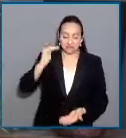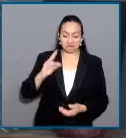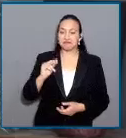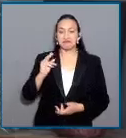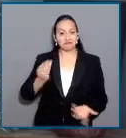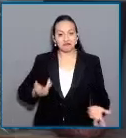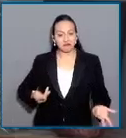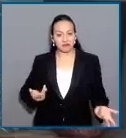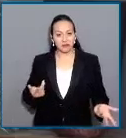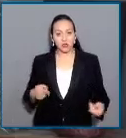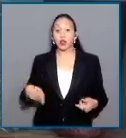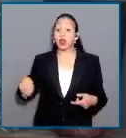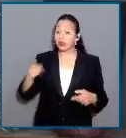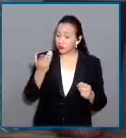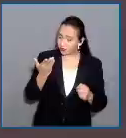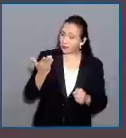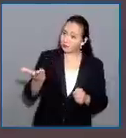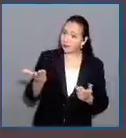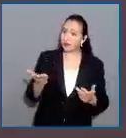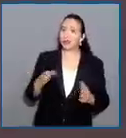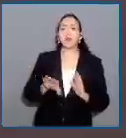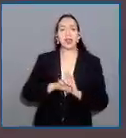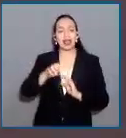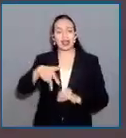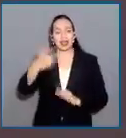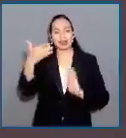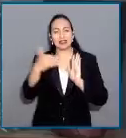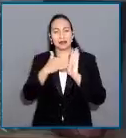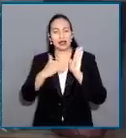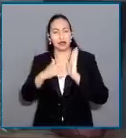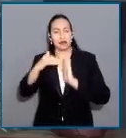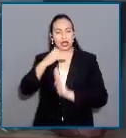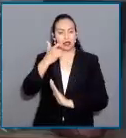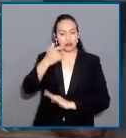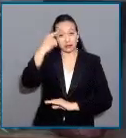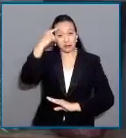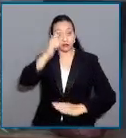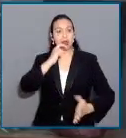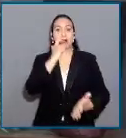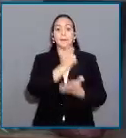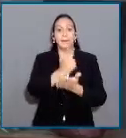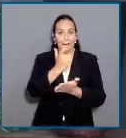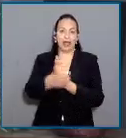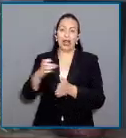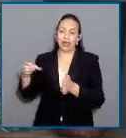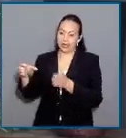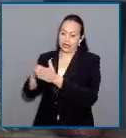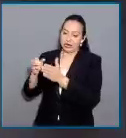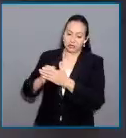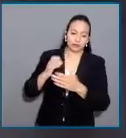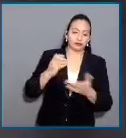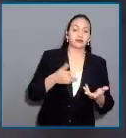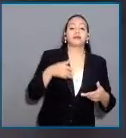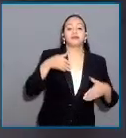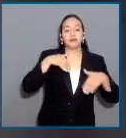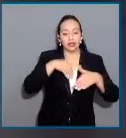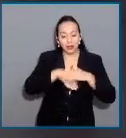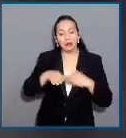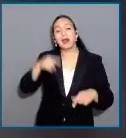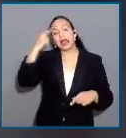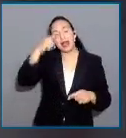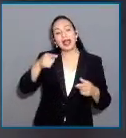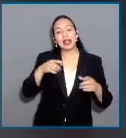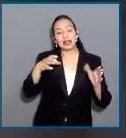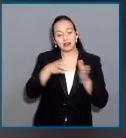solicitaron, de 13,000 millones de pesos específico para el tema. Y finalmente la participación ciudadana. Lamentó que se